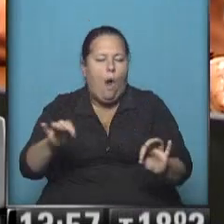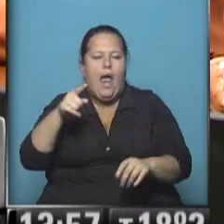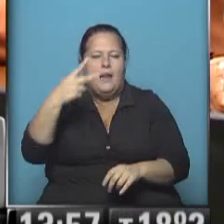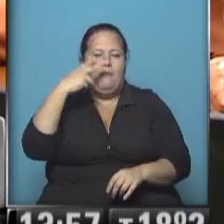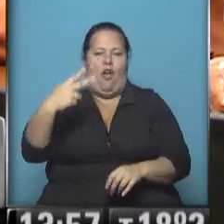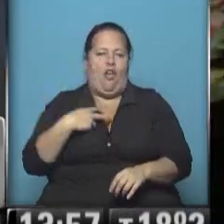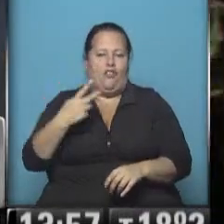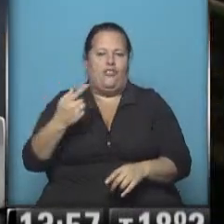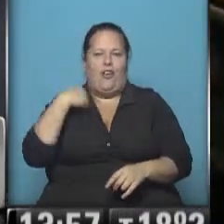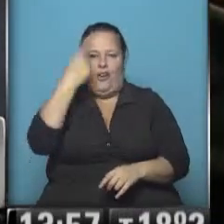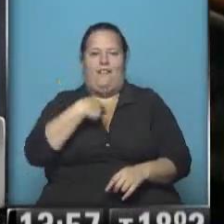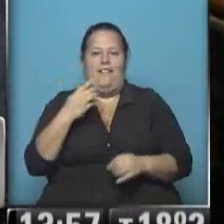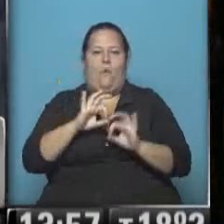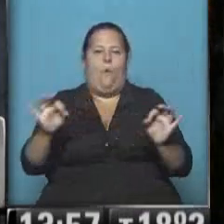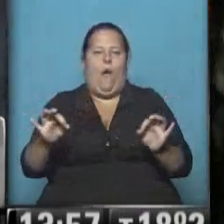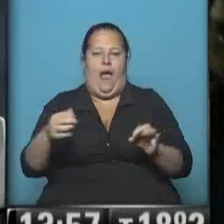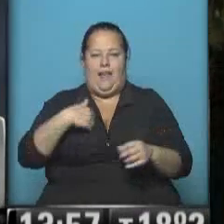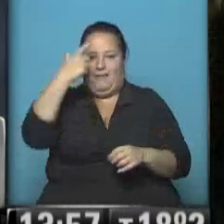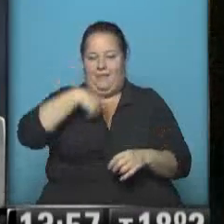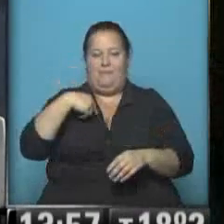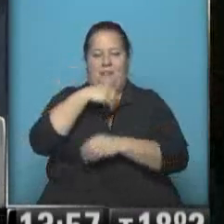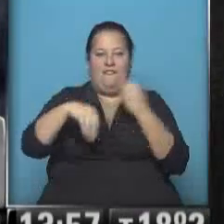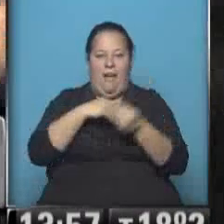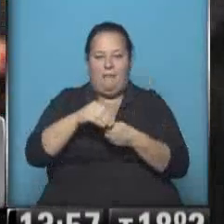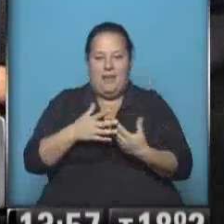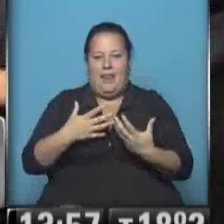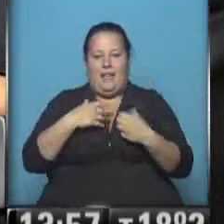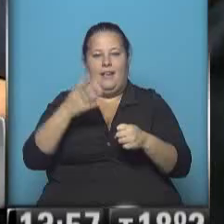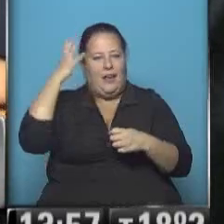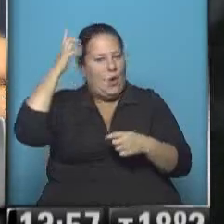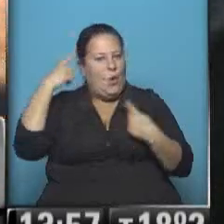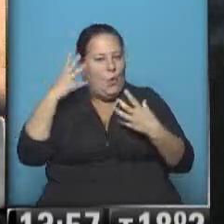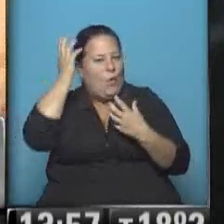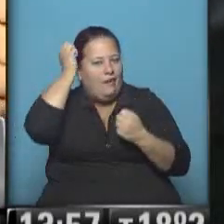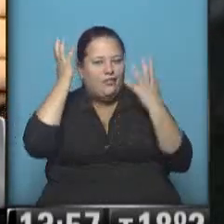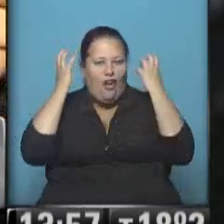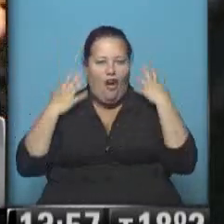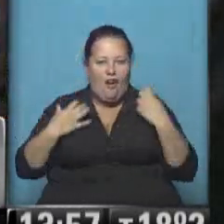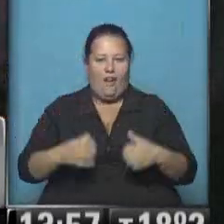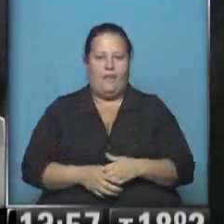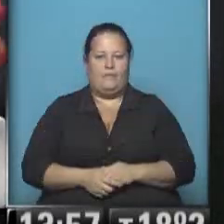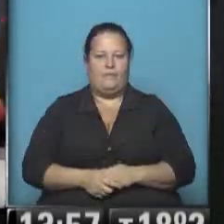reconocerse en mí en mi familia agarrándome los rulos no